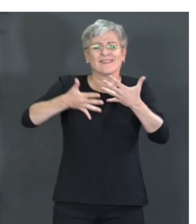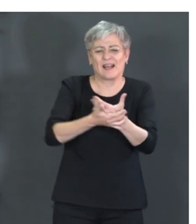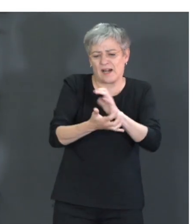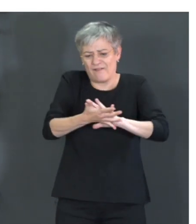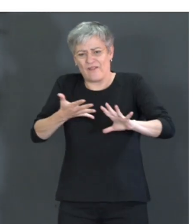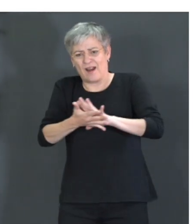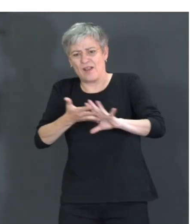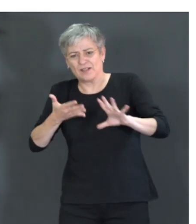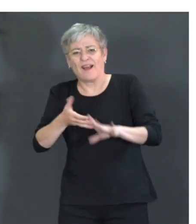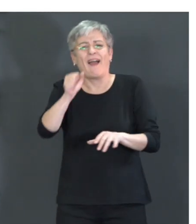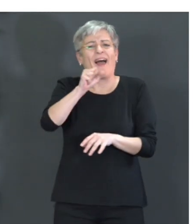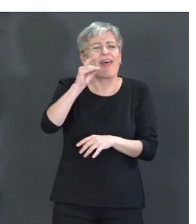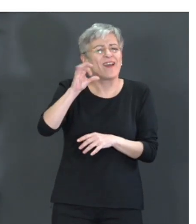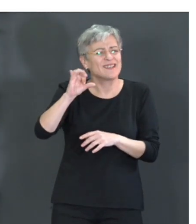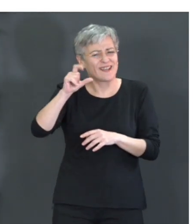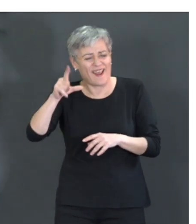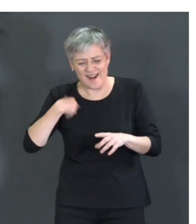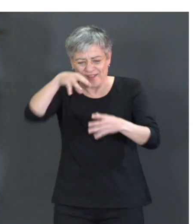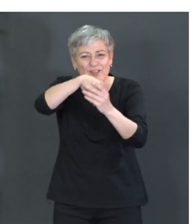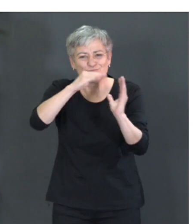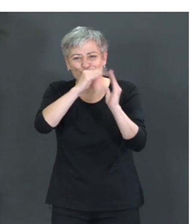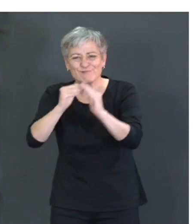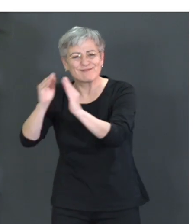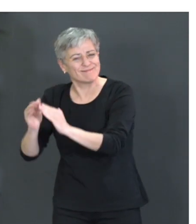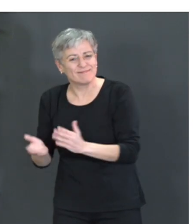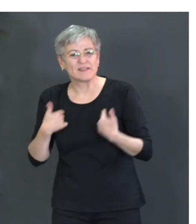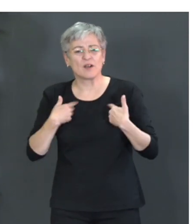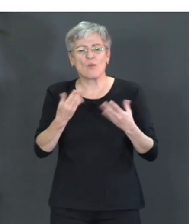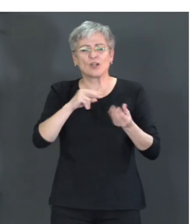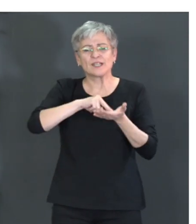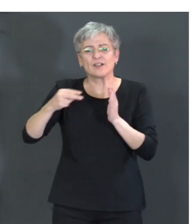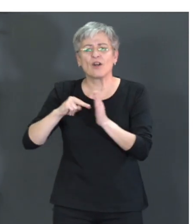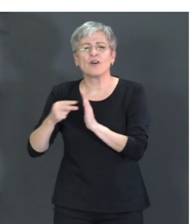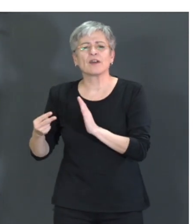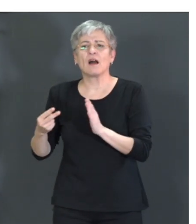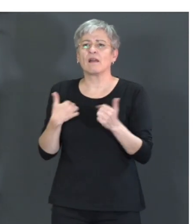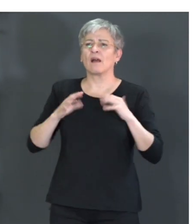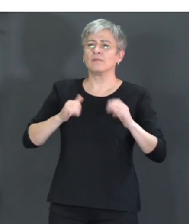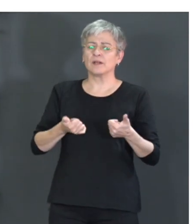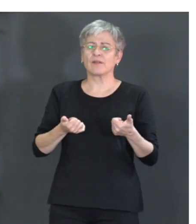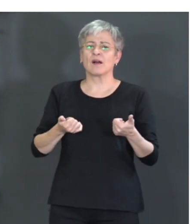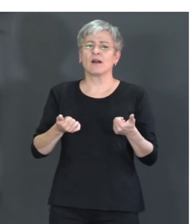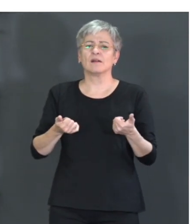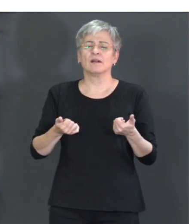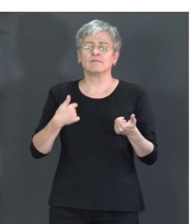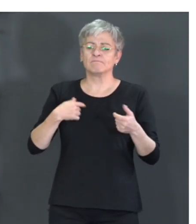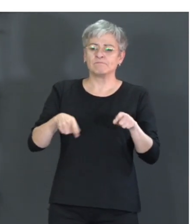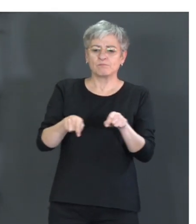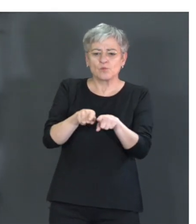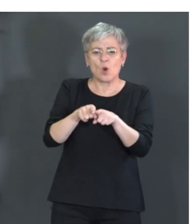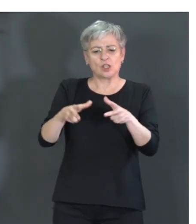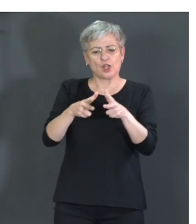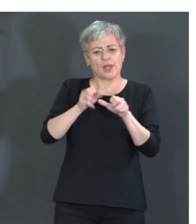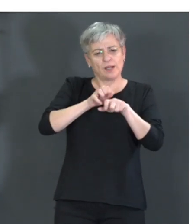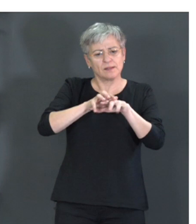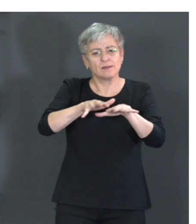con las famosas ADSLs en los domicilios, mucha tecnología que empezaba a calar en muchos ámbitos de la sociedad, pero sin